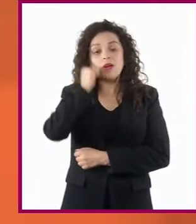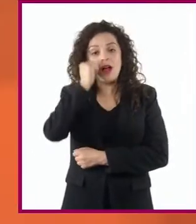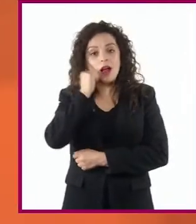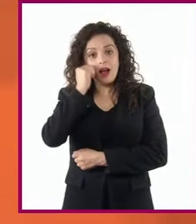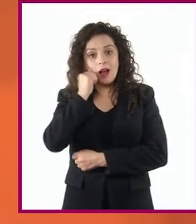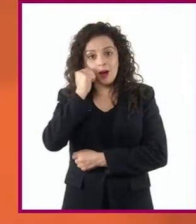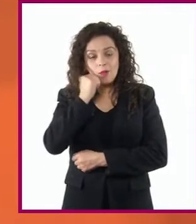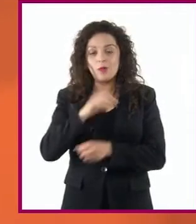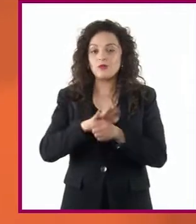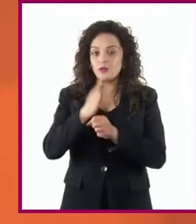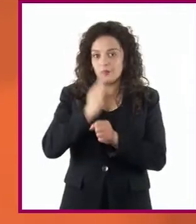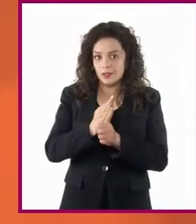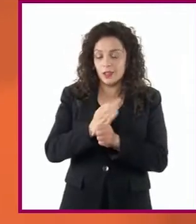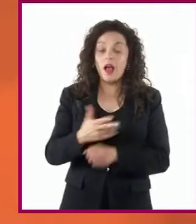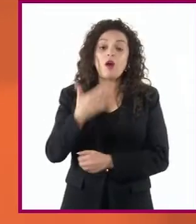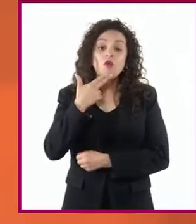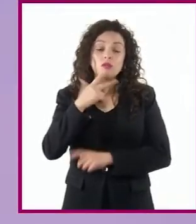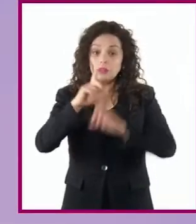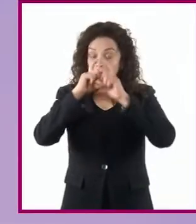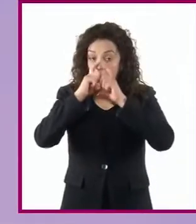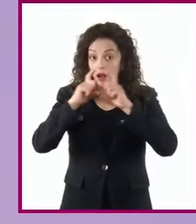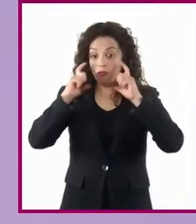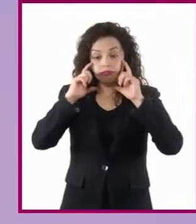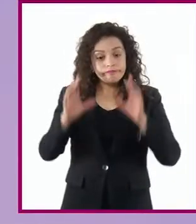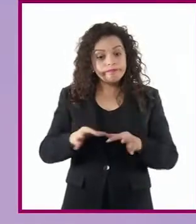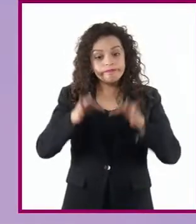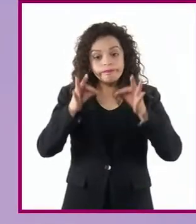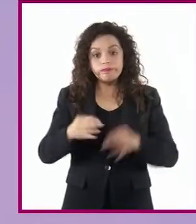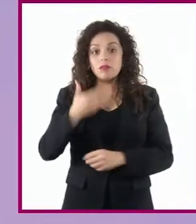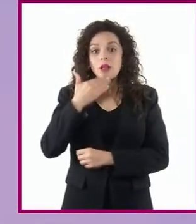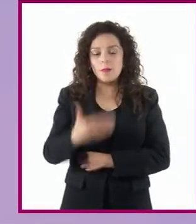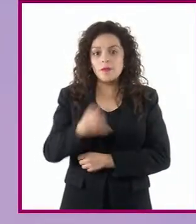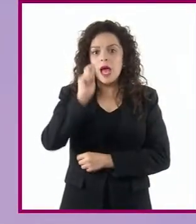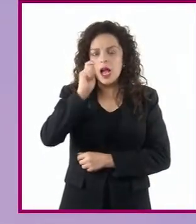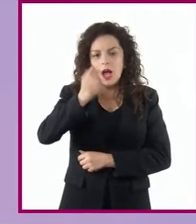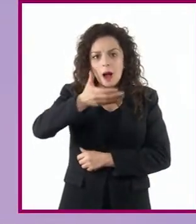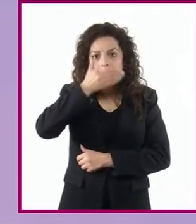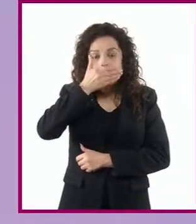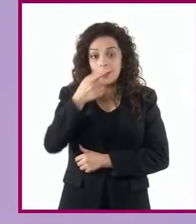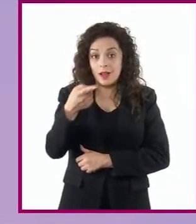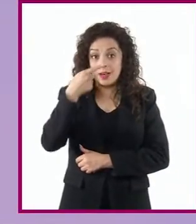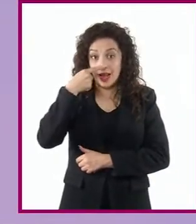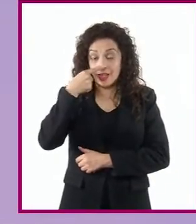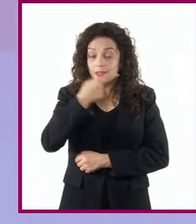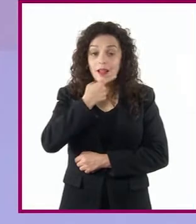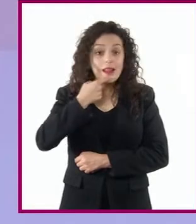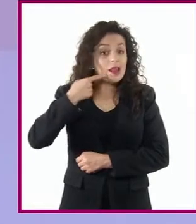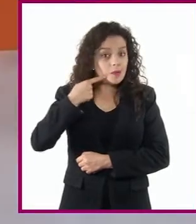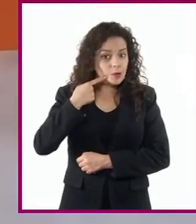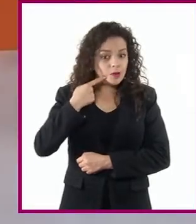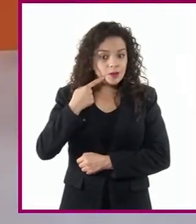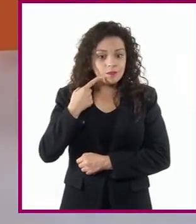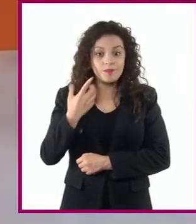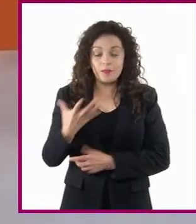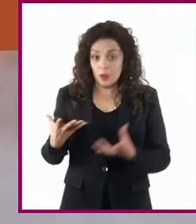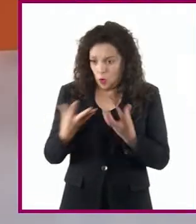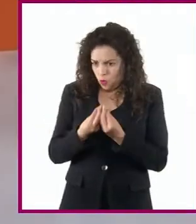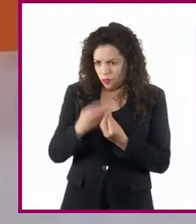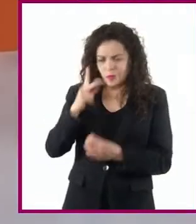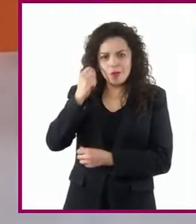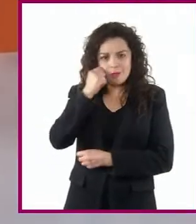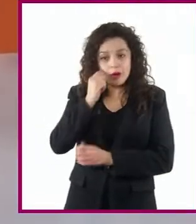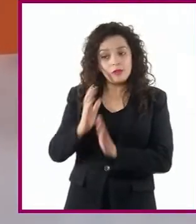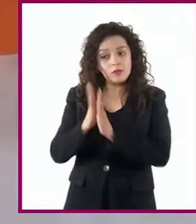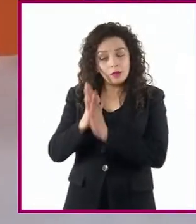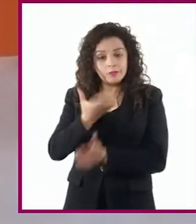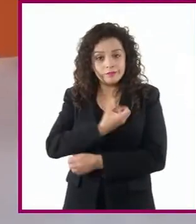jabón, usando el cubrebocas adecuadamente de forma que cubra nariz y boca. Y aunque juntos, guardar y pedir